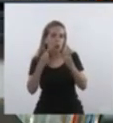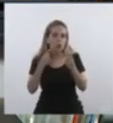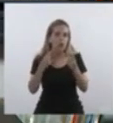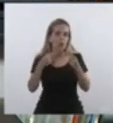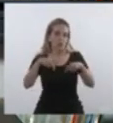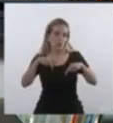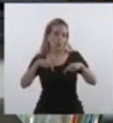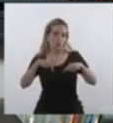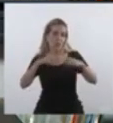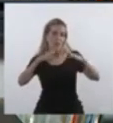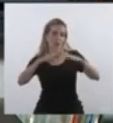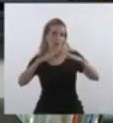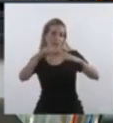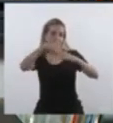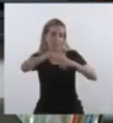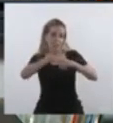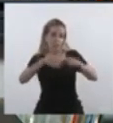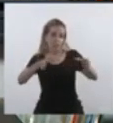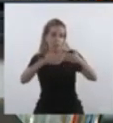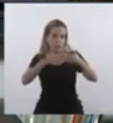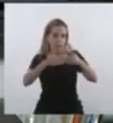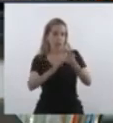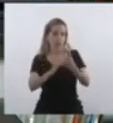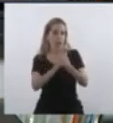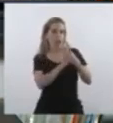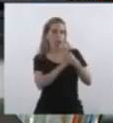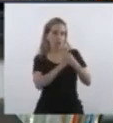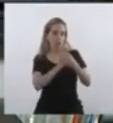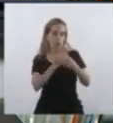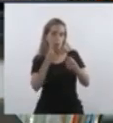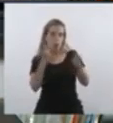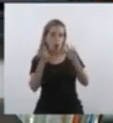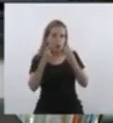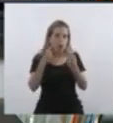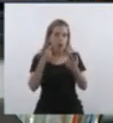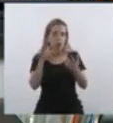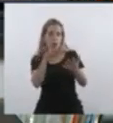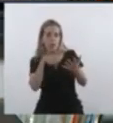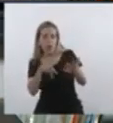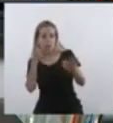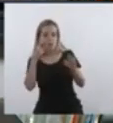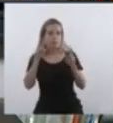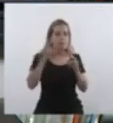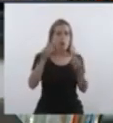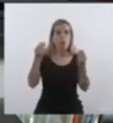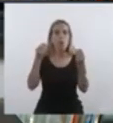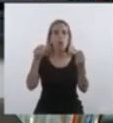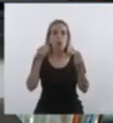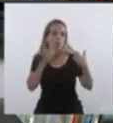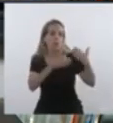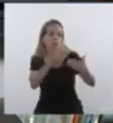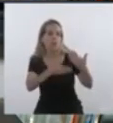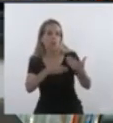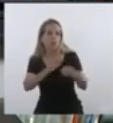encerrado la evolución de la pandemia. Déjenme darles un